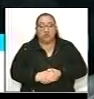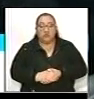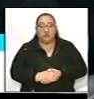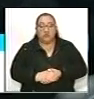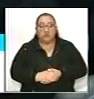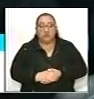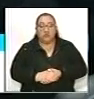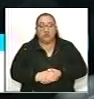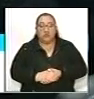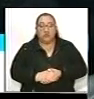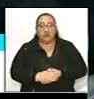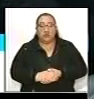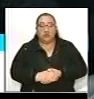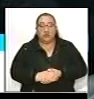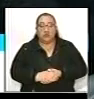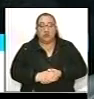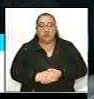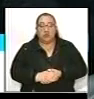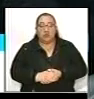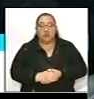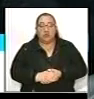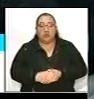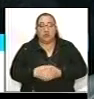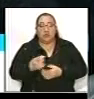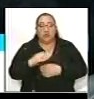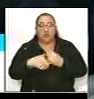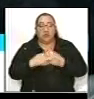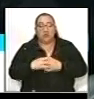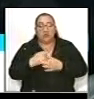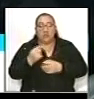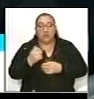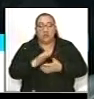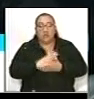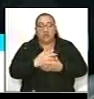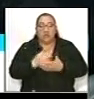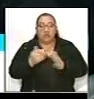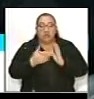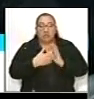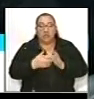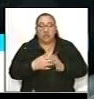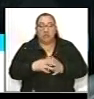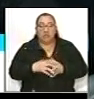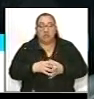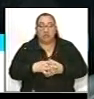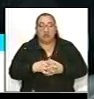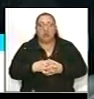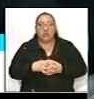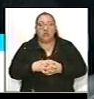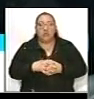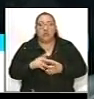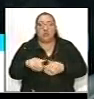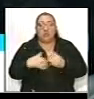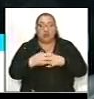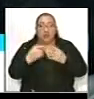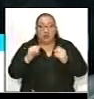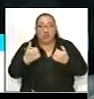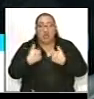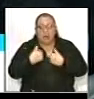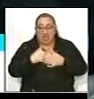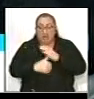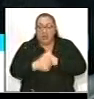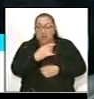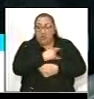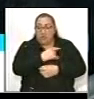a las reservas de vacantes de la ley 27277 casi nadie se presenta. Por información que nosotros tenemos en la Universidad